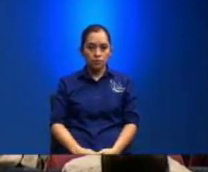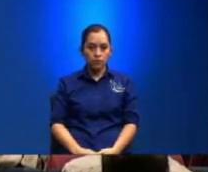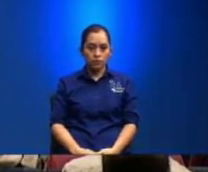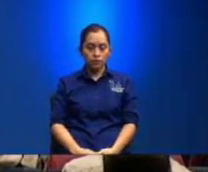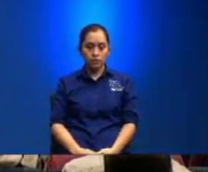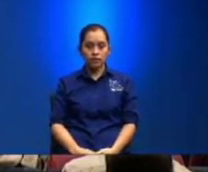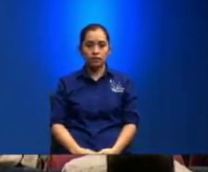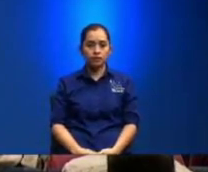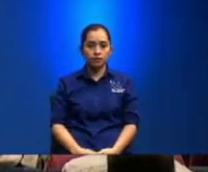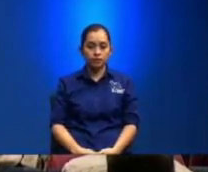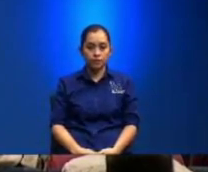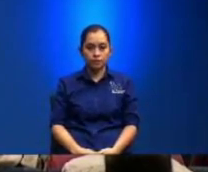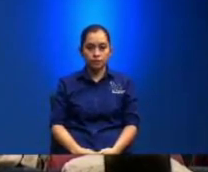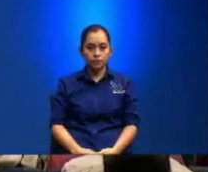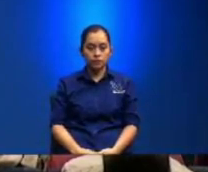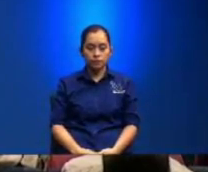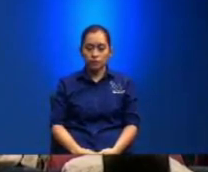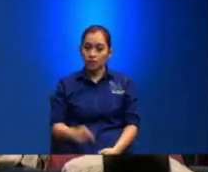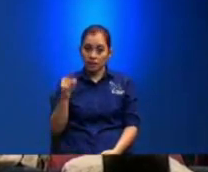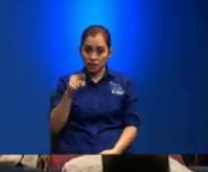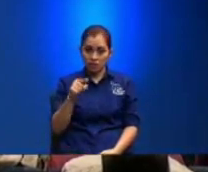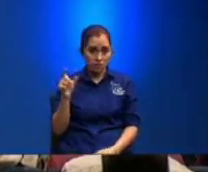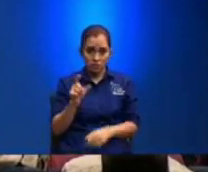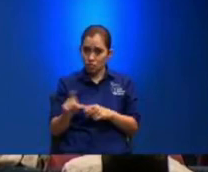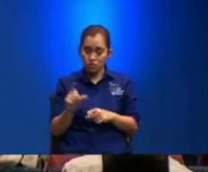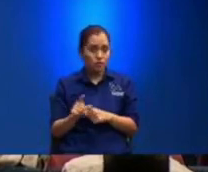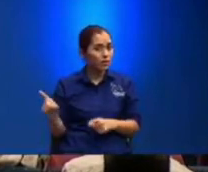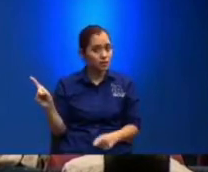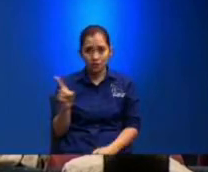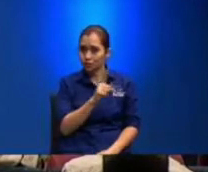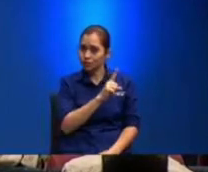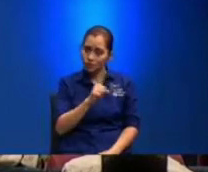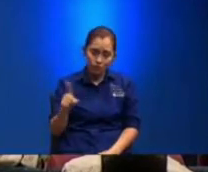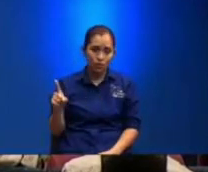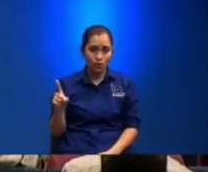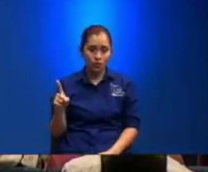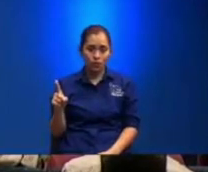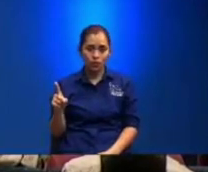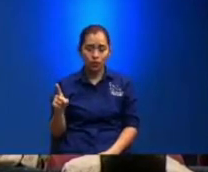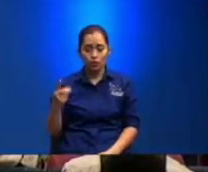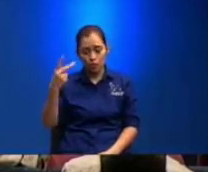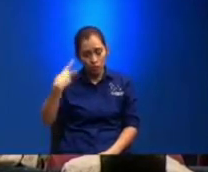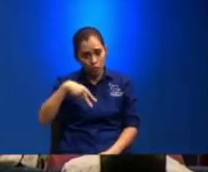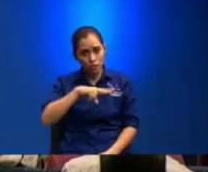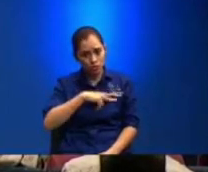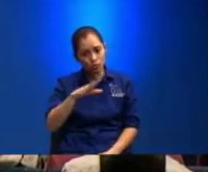cuartos no hermano es una barbaridad que nosotros deberíamos de definirnos